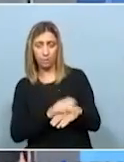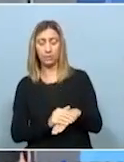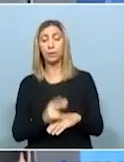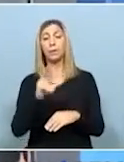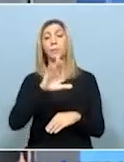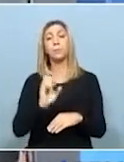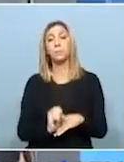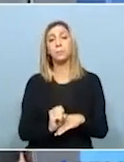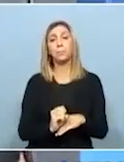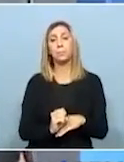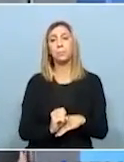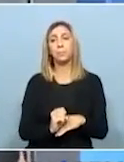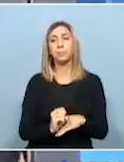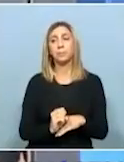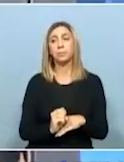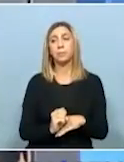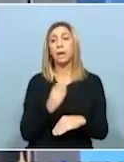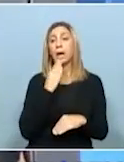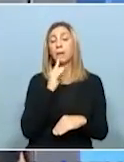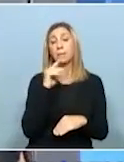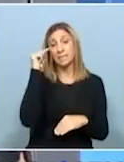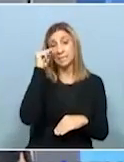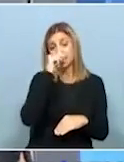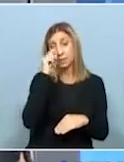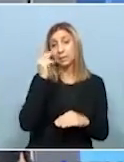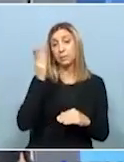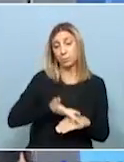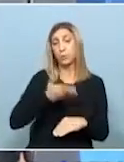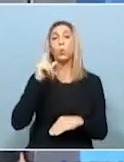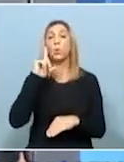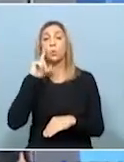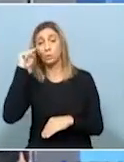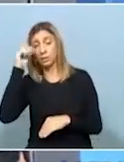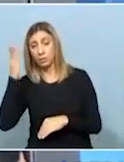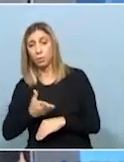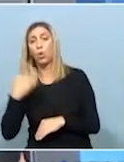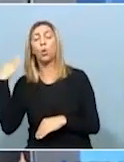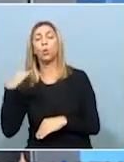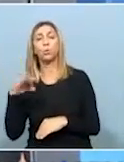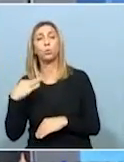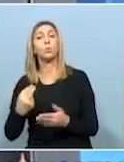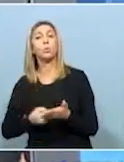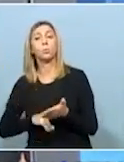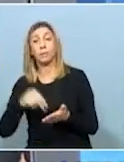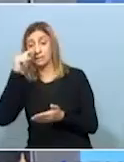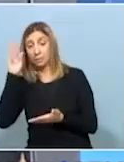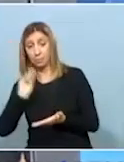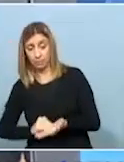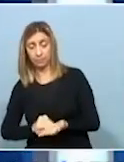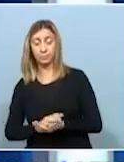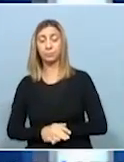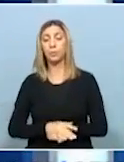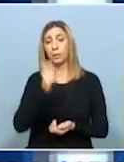en marzo Entonces ya casi abril cobraría el 7 en julio el otro 7% y en octubre el restante Así es